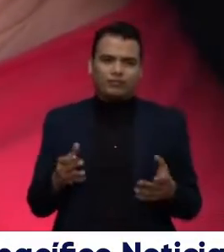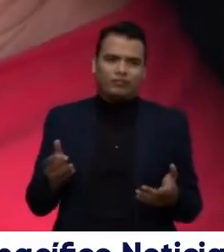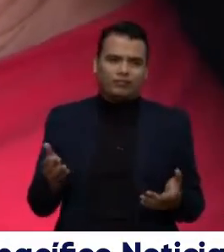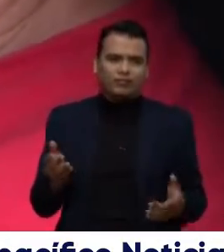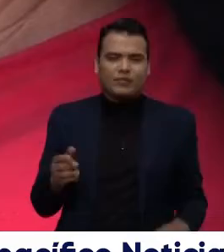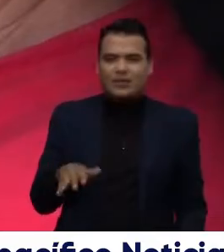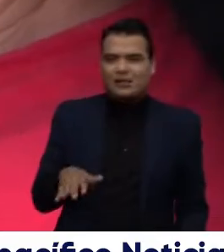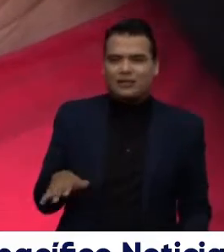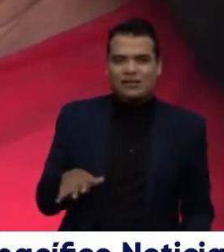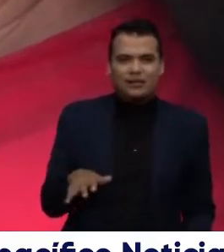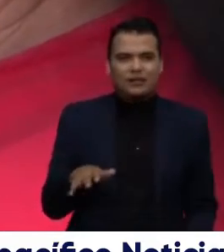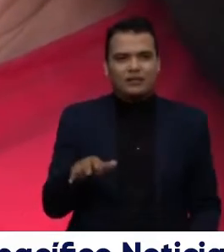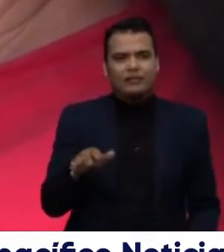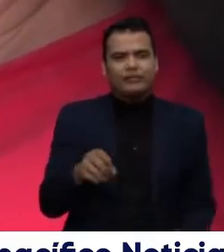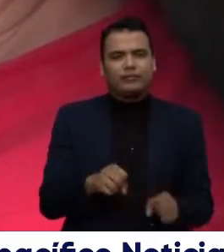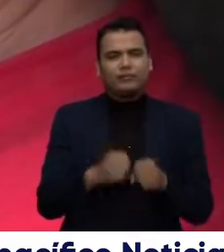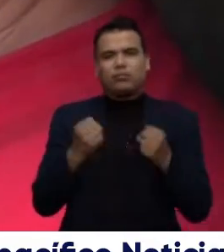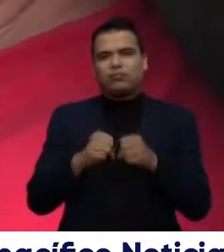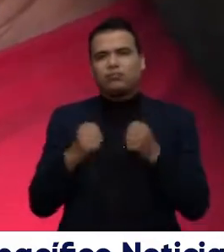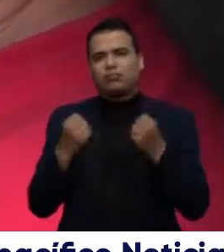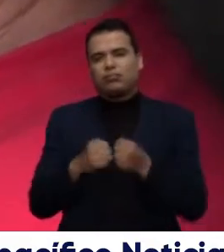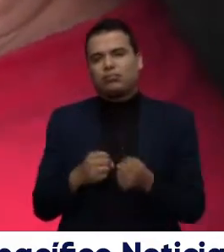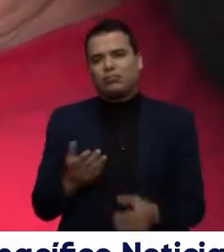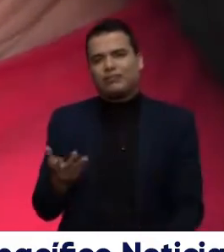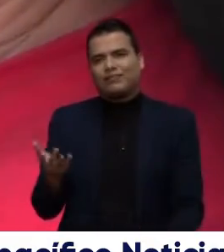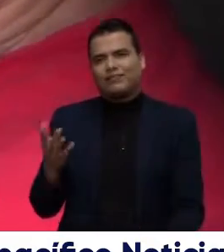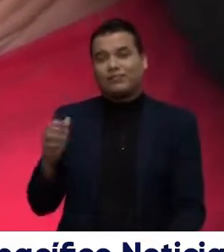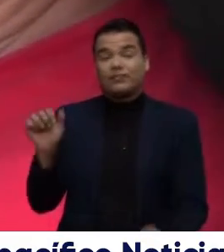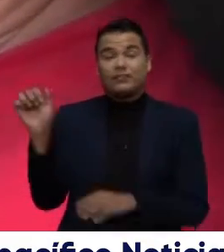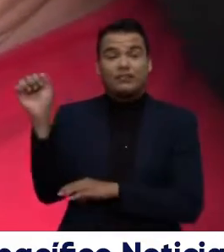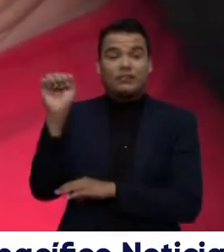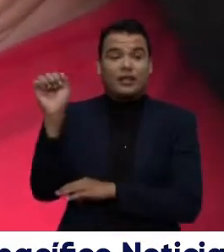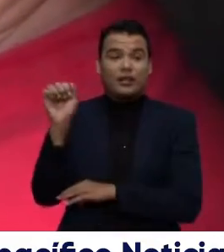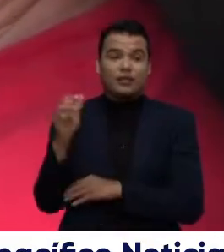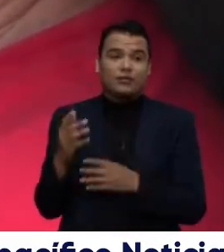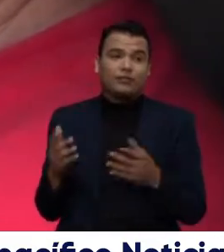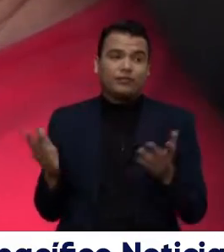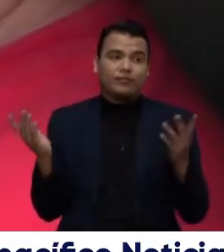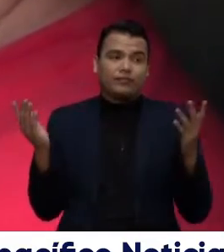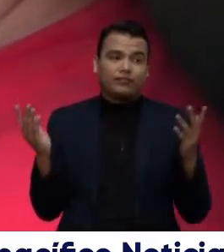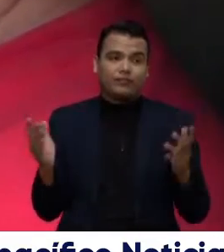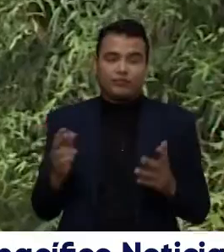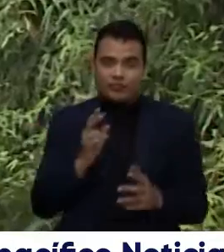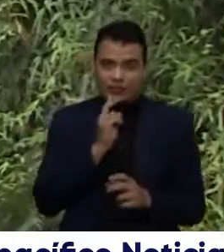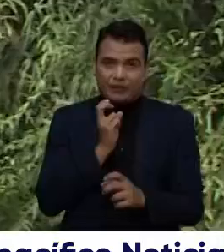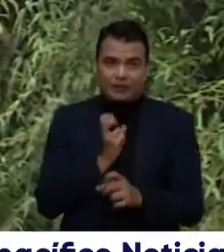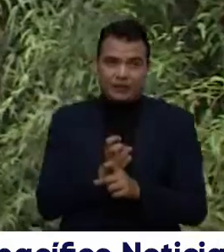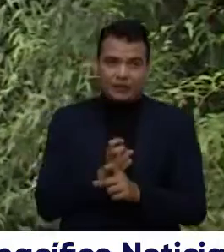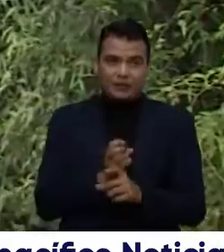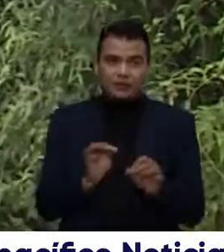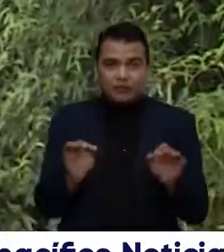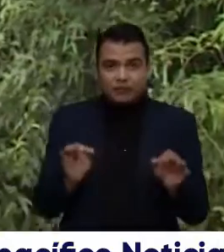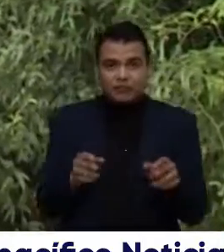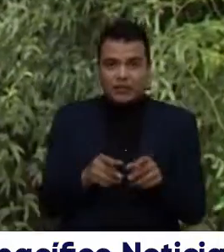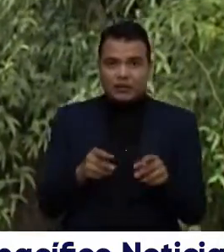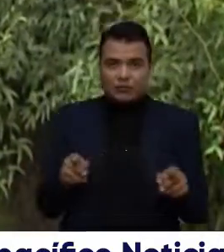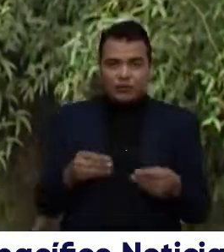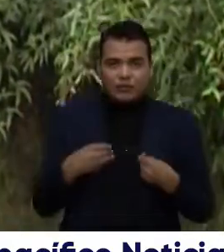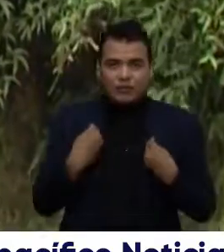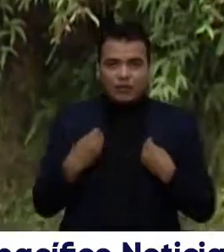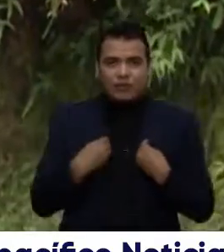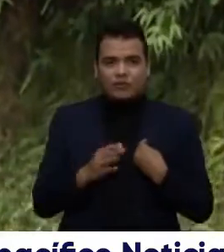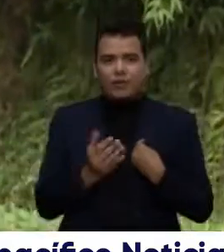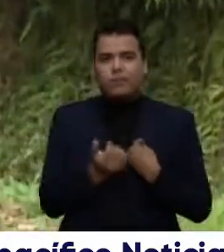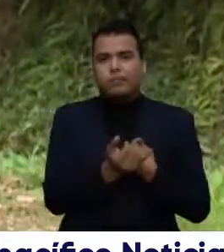dañen, las hojas de resorte, inclusive hasta el carro, la lámina. Si bien los residentes de este